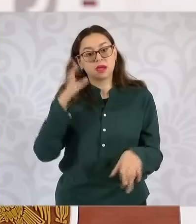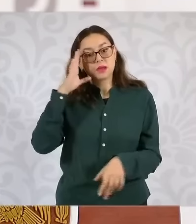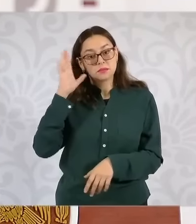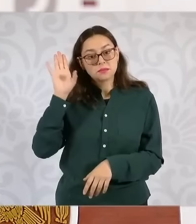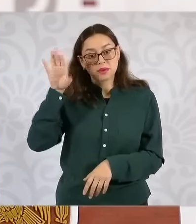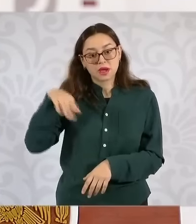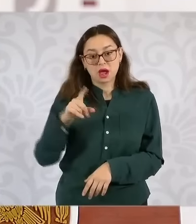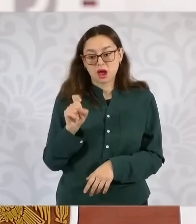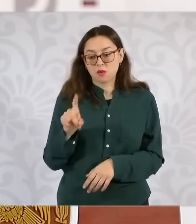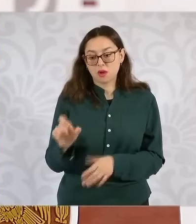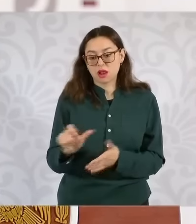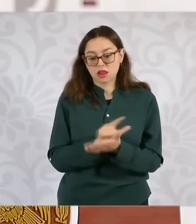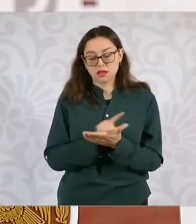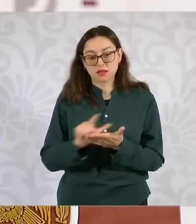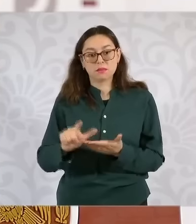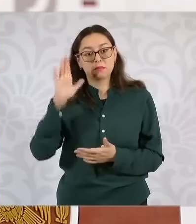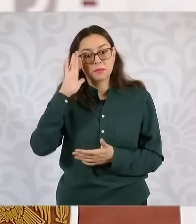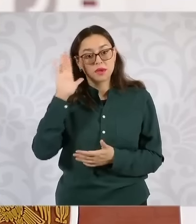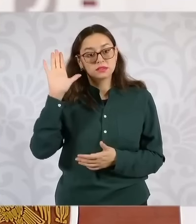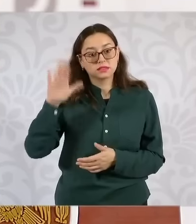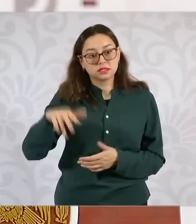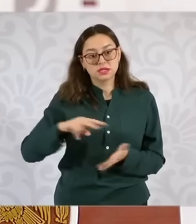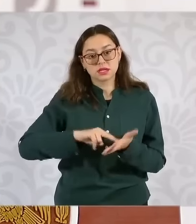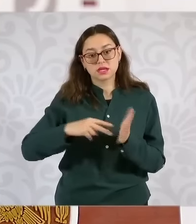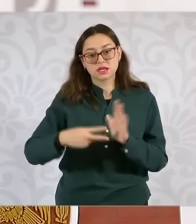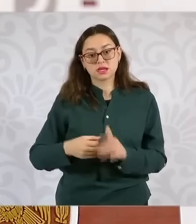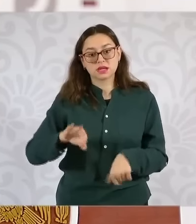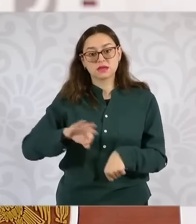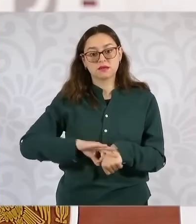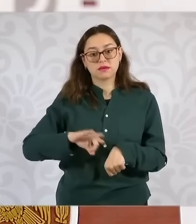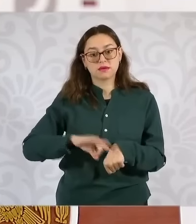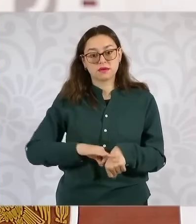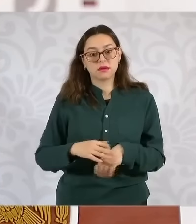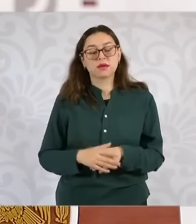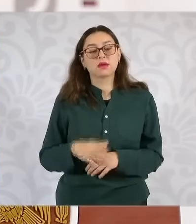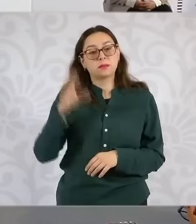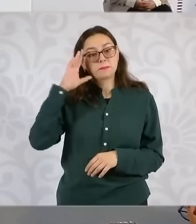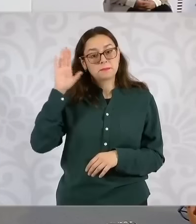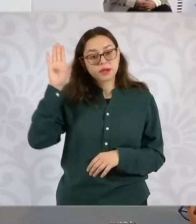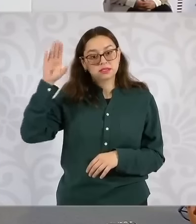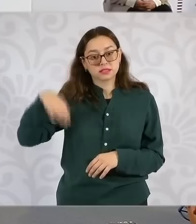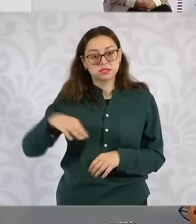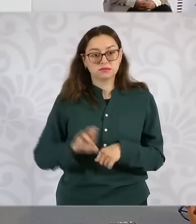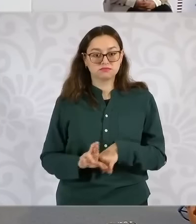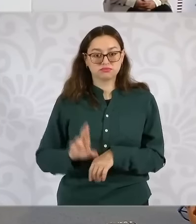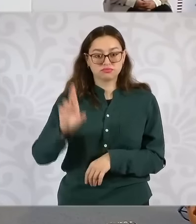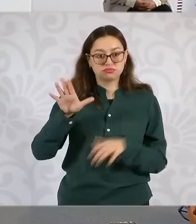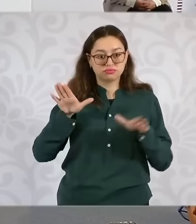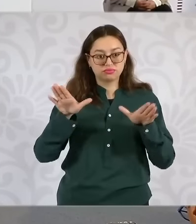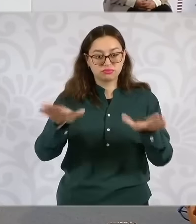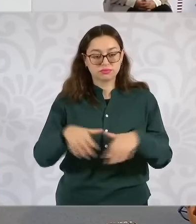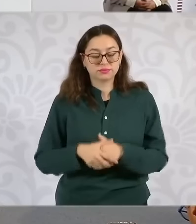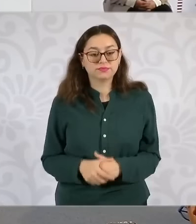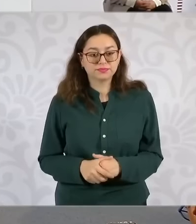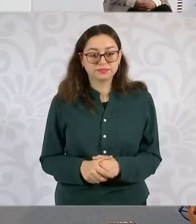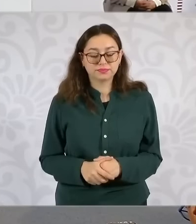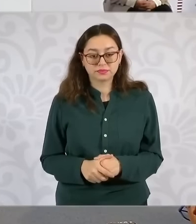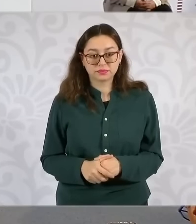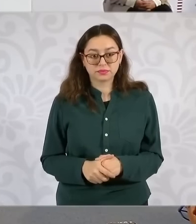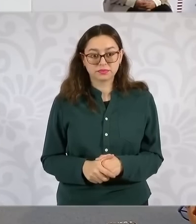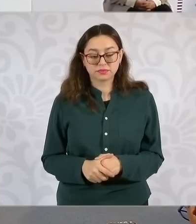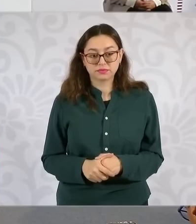agua limpia y saneamiento, maestría en ingeniería farmacéutica y la maestría en aeronáutica. En